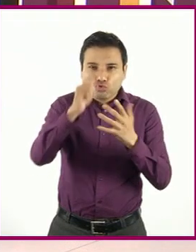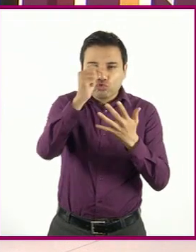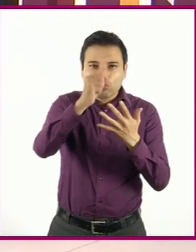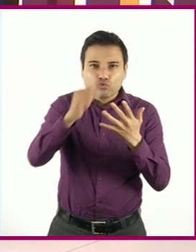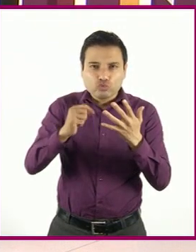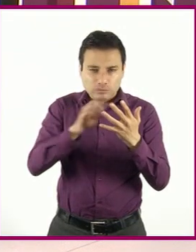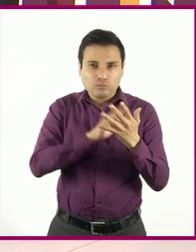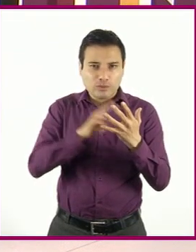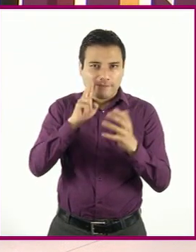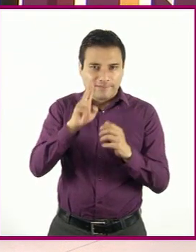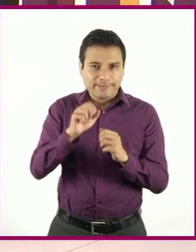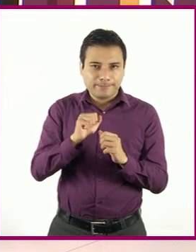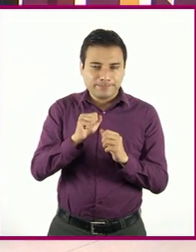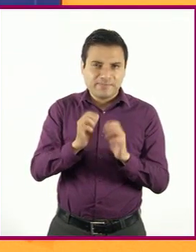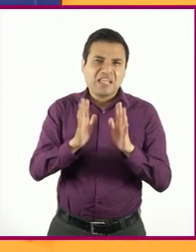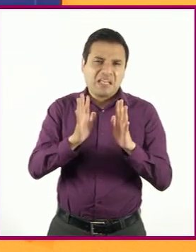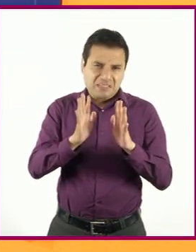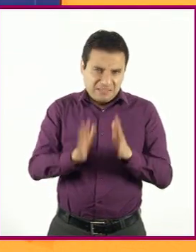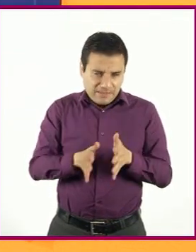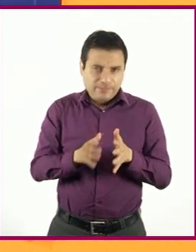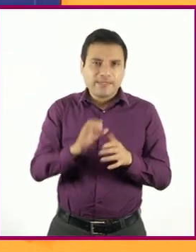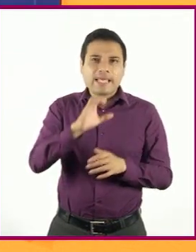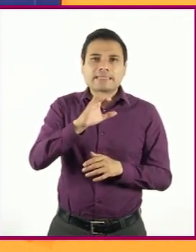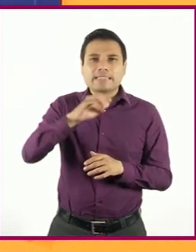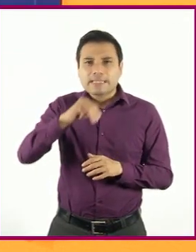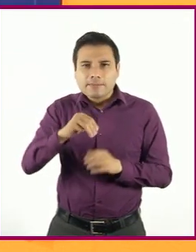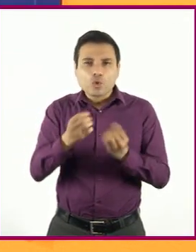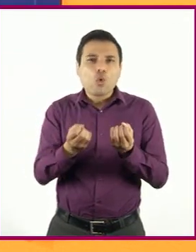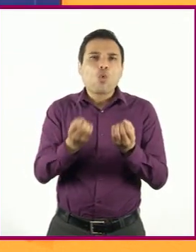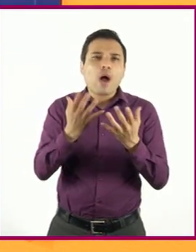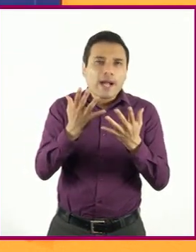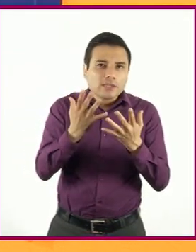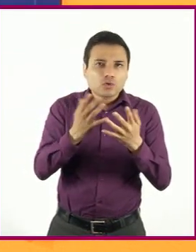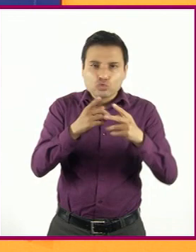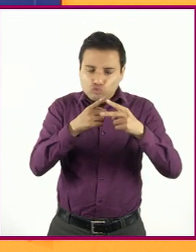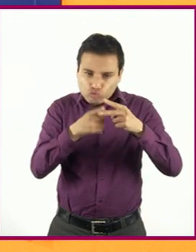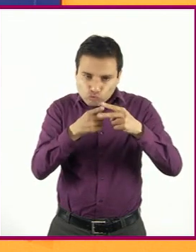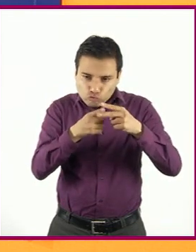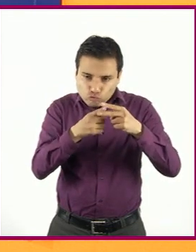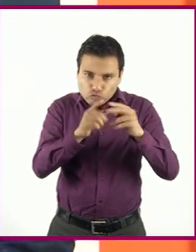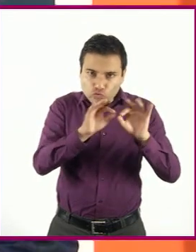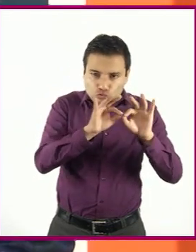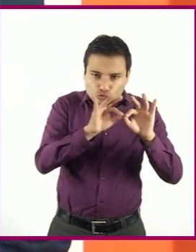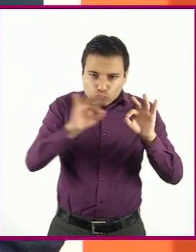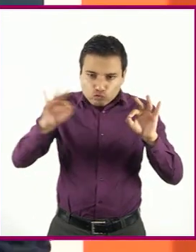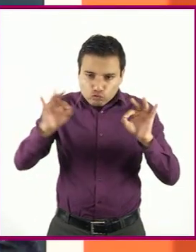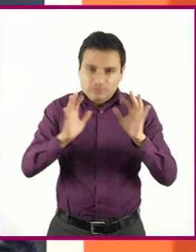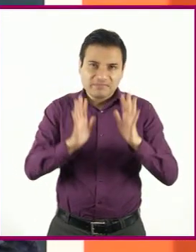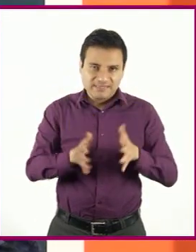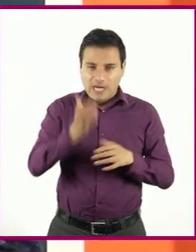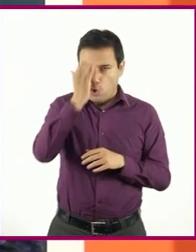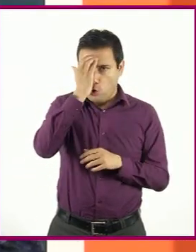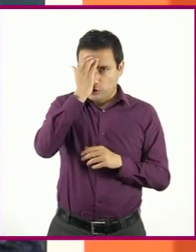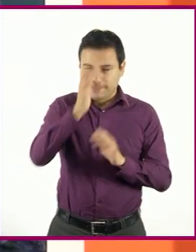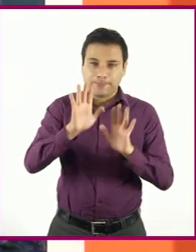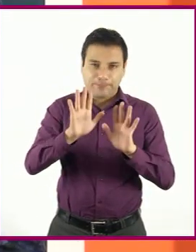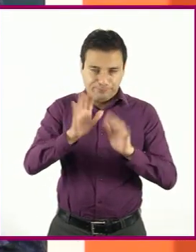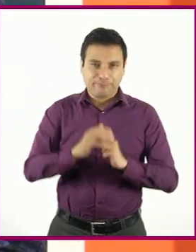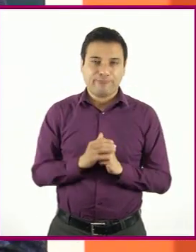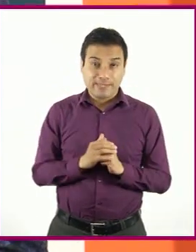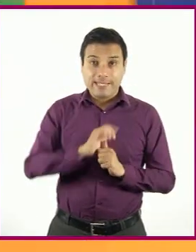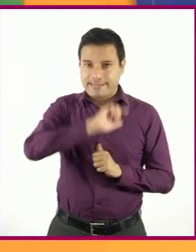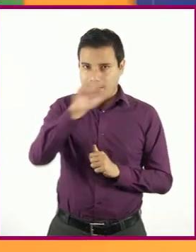de alguna forma las medidas que va a tener cada pieza y qué va a componer. De este lado, yo empecé a plantear